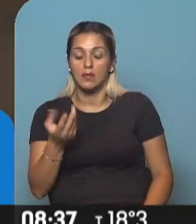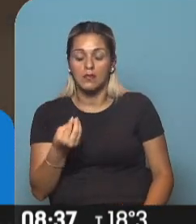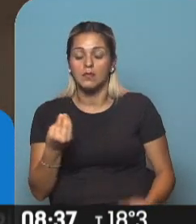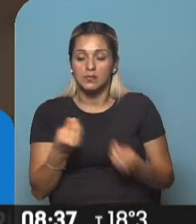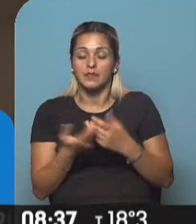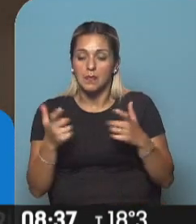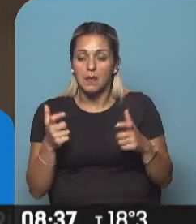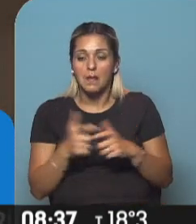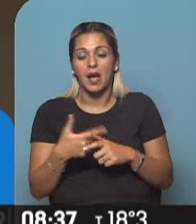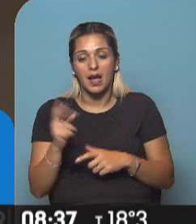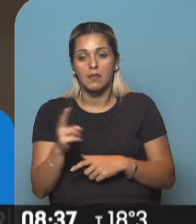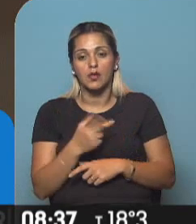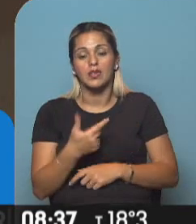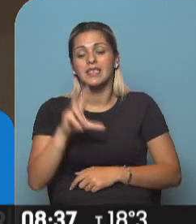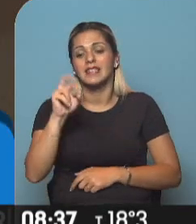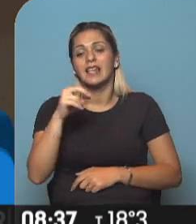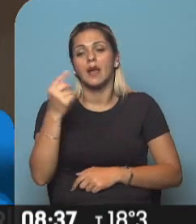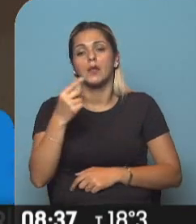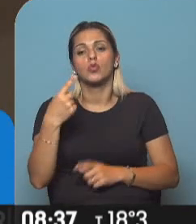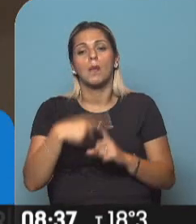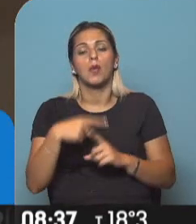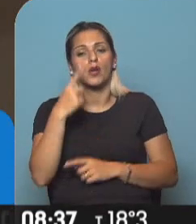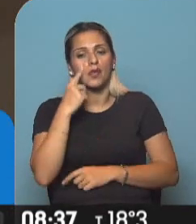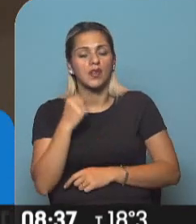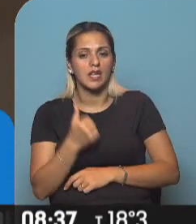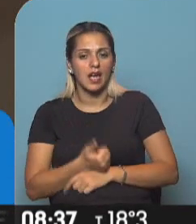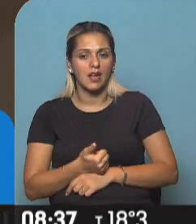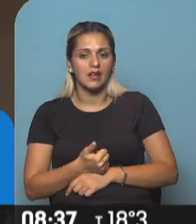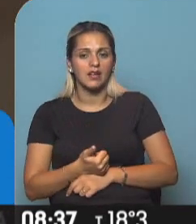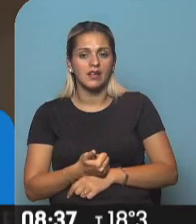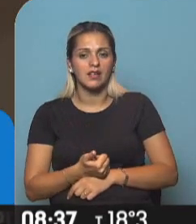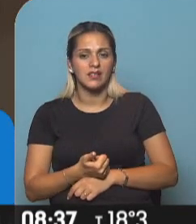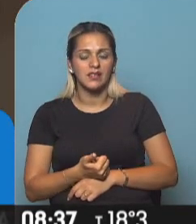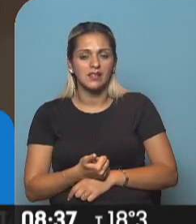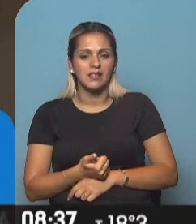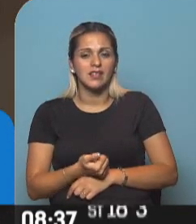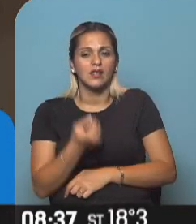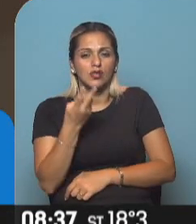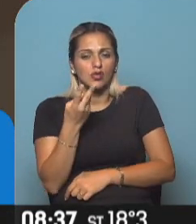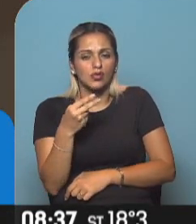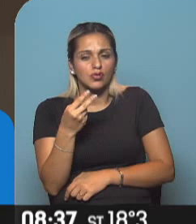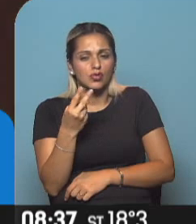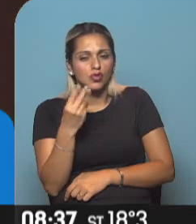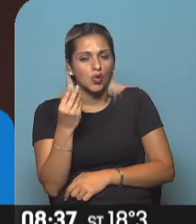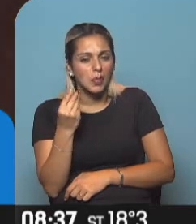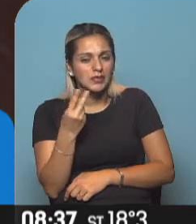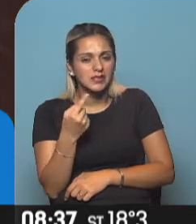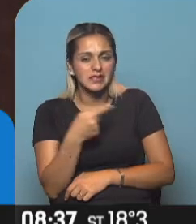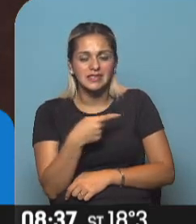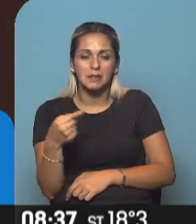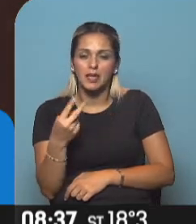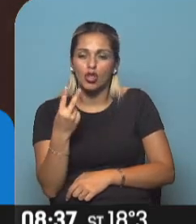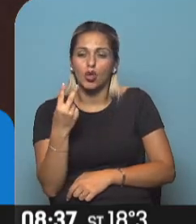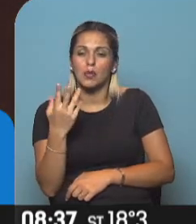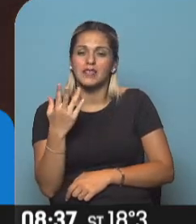disminuye es así 30 minutos por día por dos veces por semana pues dos veces por semana me alcanza una hora la verdad